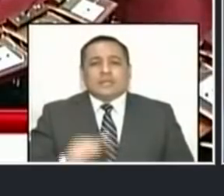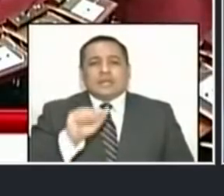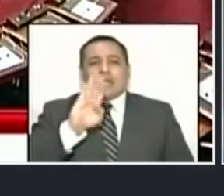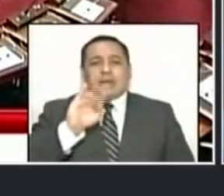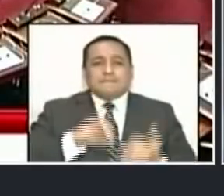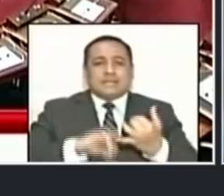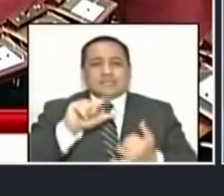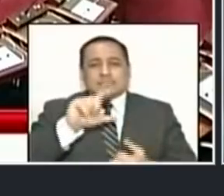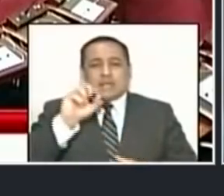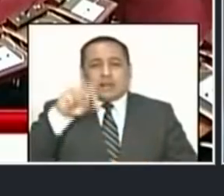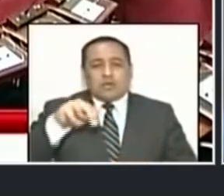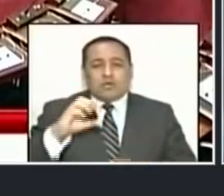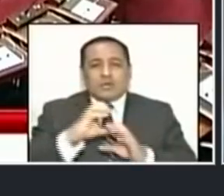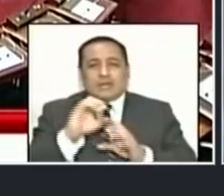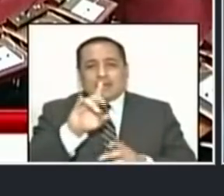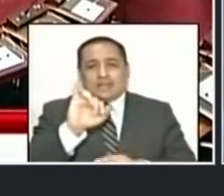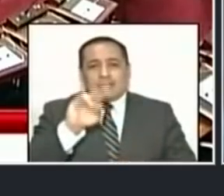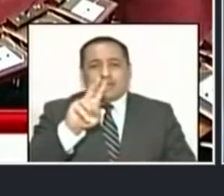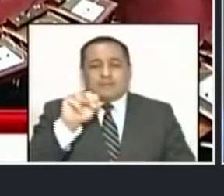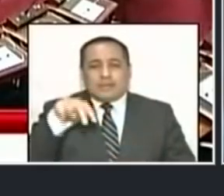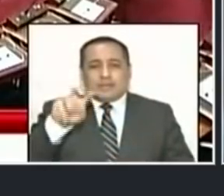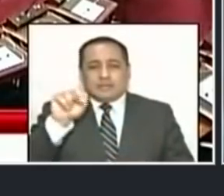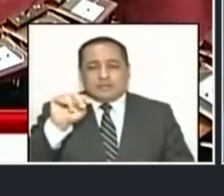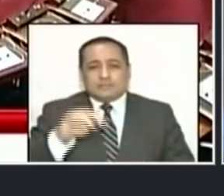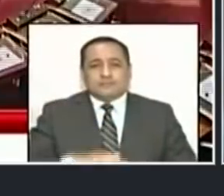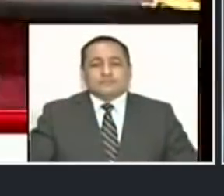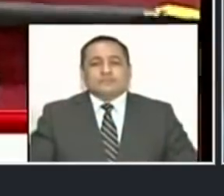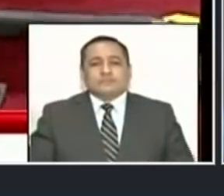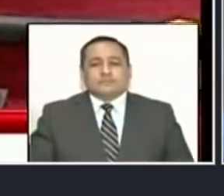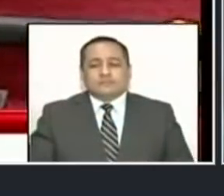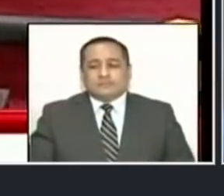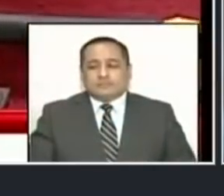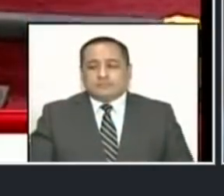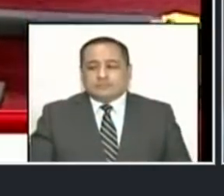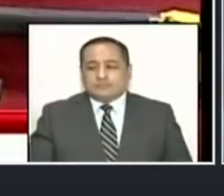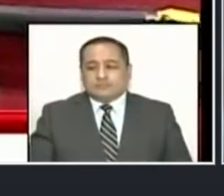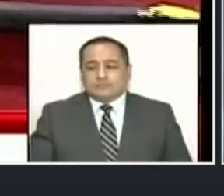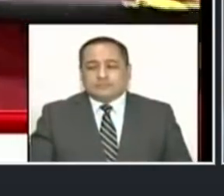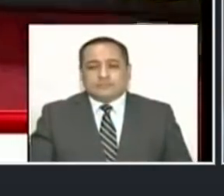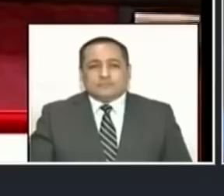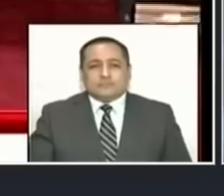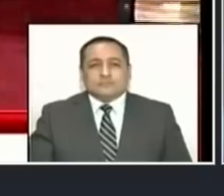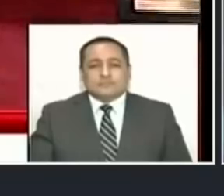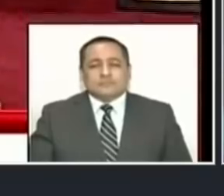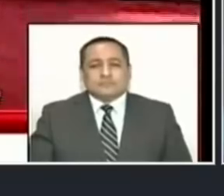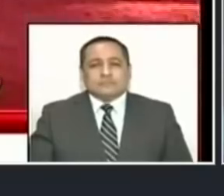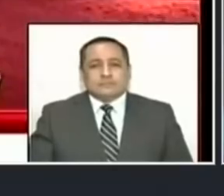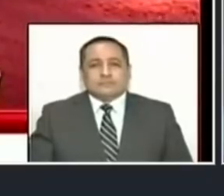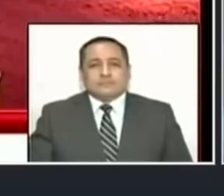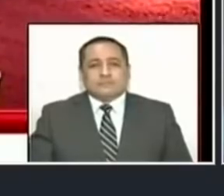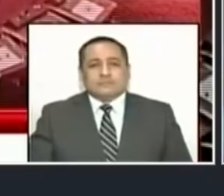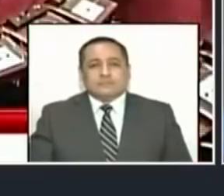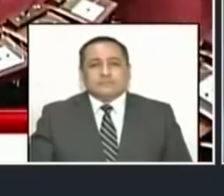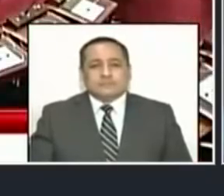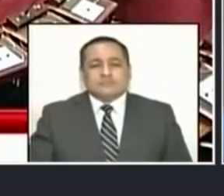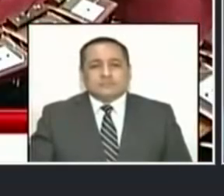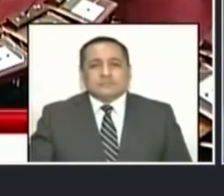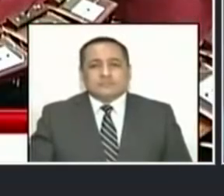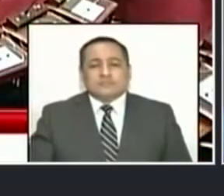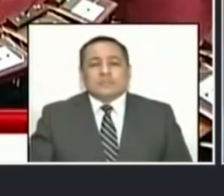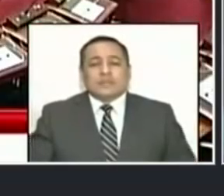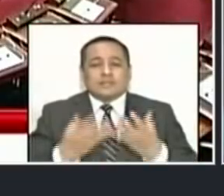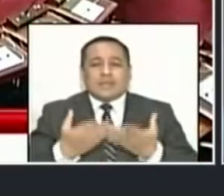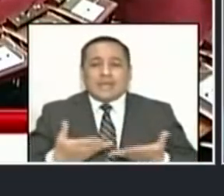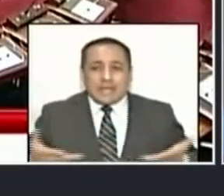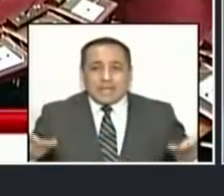haciendo, pero a partir de hoy él asume la presidencia de la República y yo seré congresista. Y no tendré